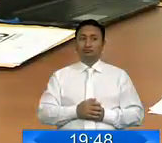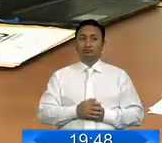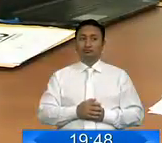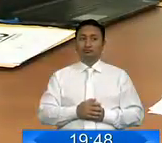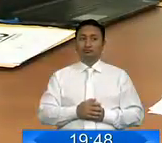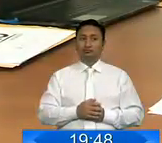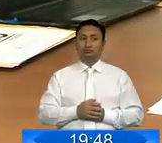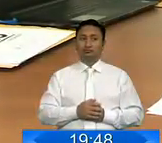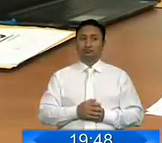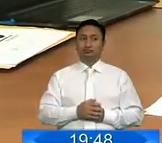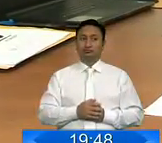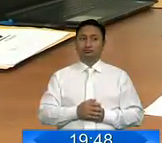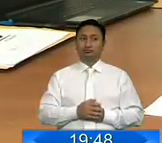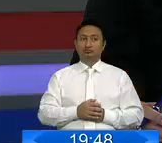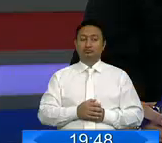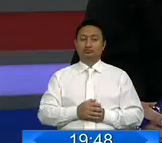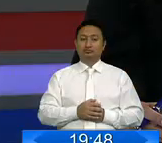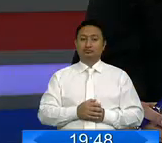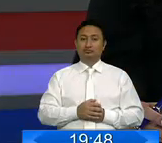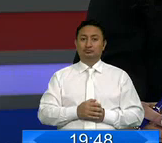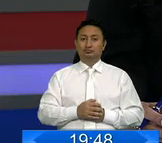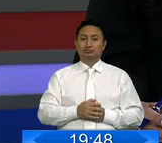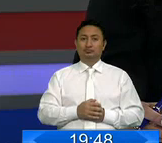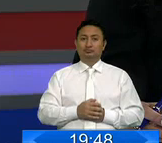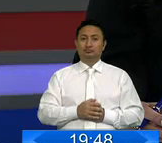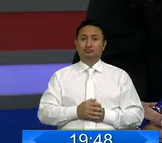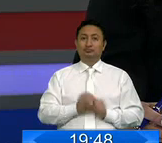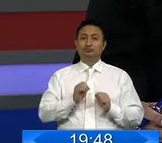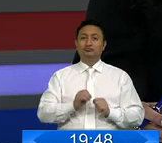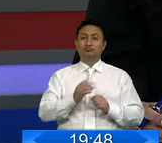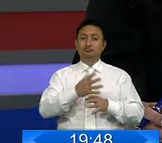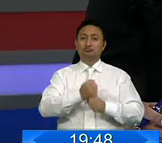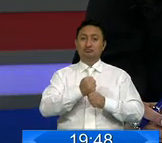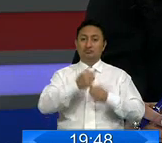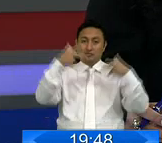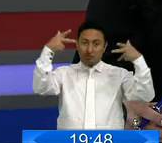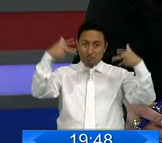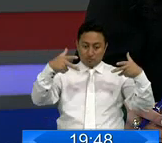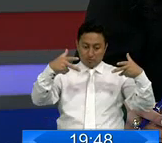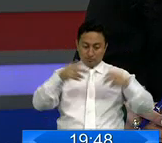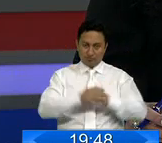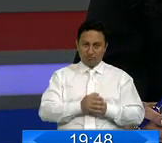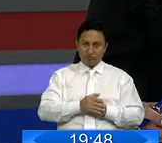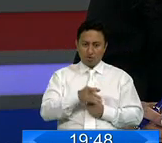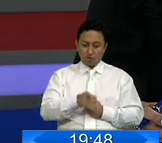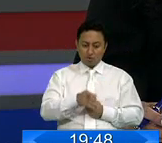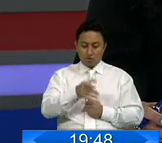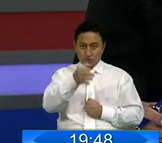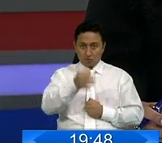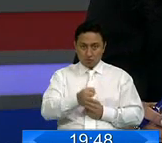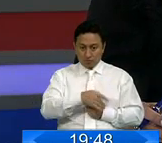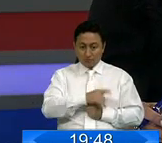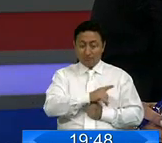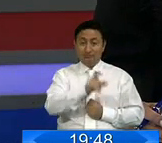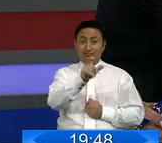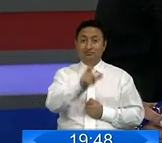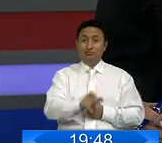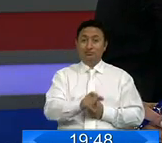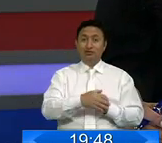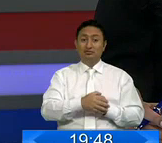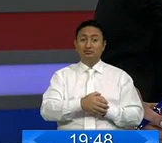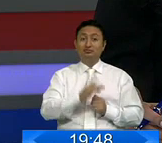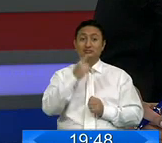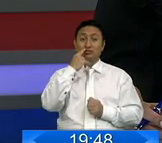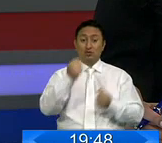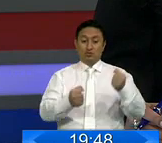Informó Sara Naranjo. Las cámaras de seguridad captan los momentos exactos en los que un sujeto asalta a un